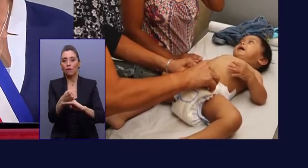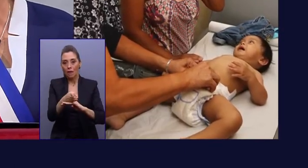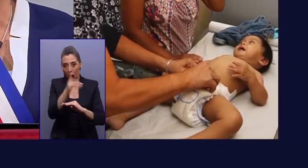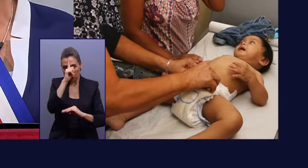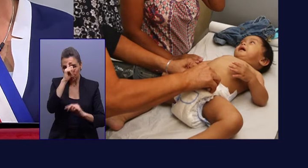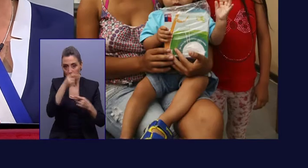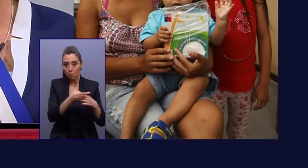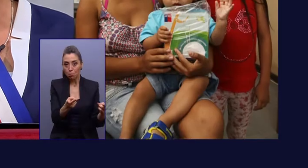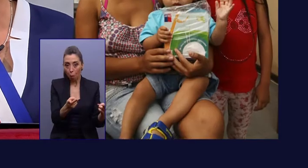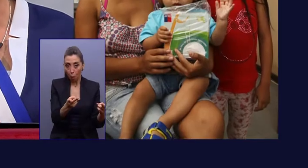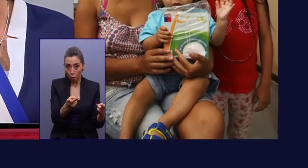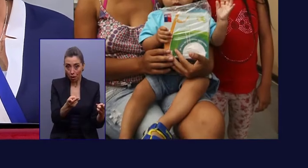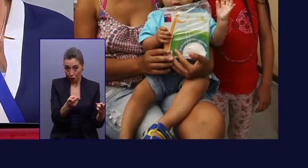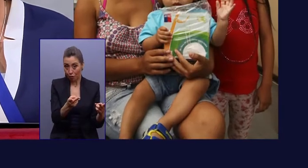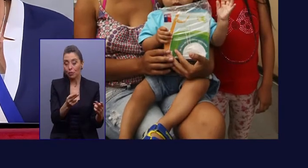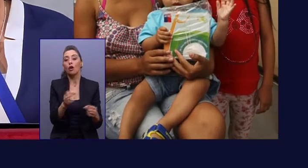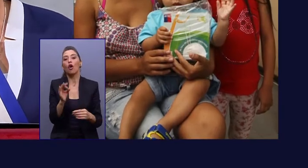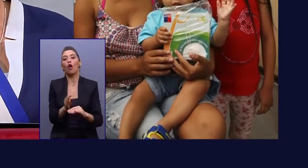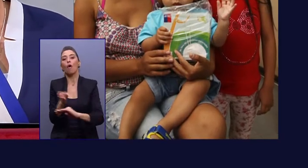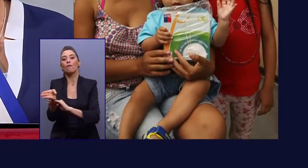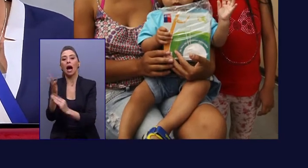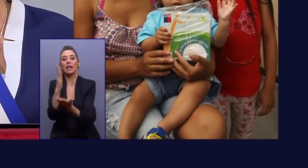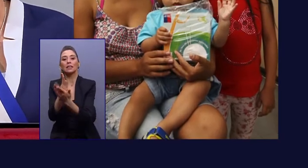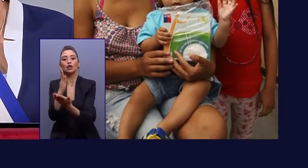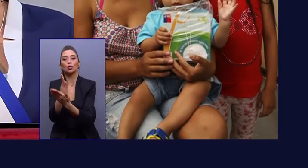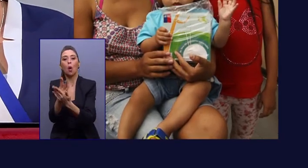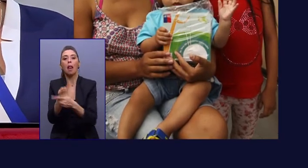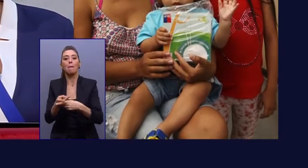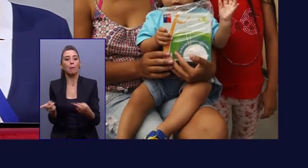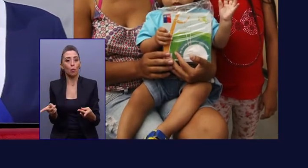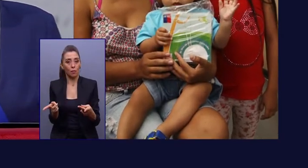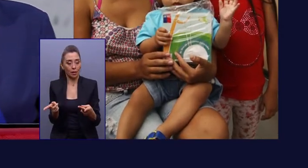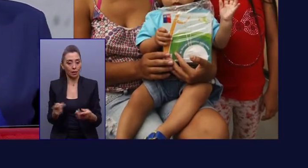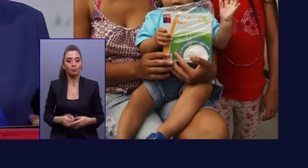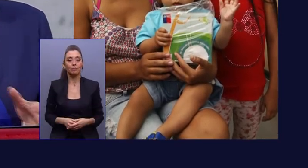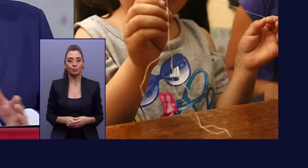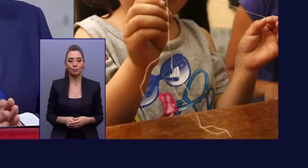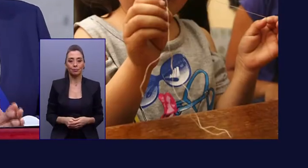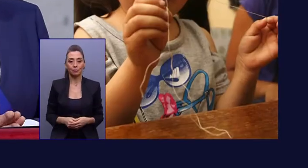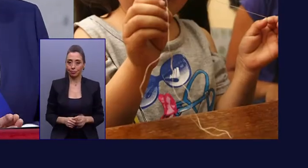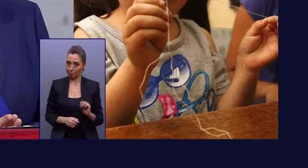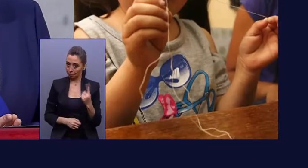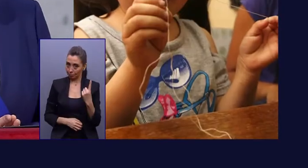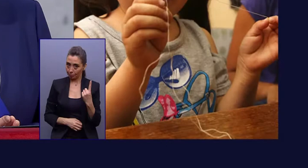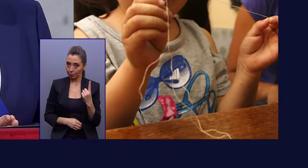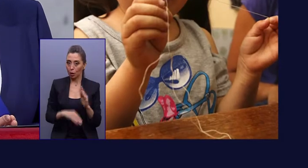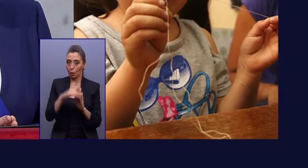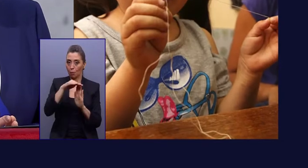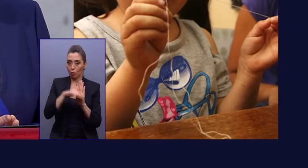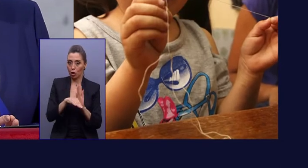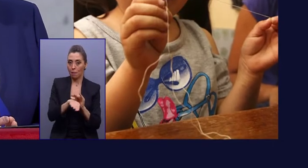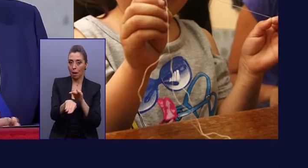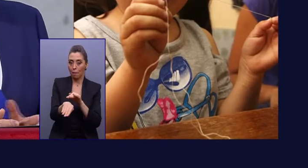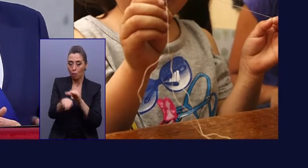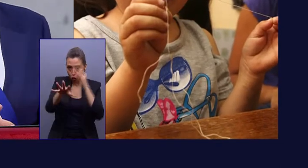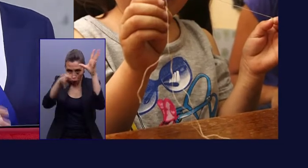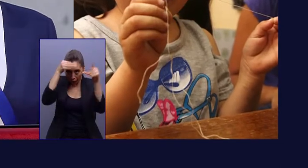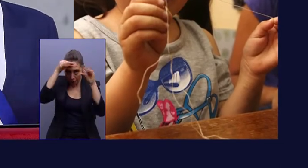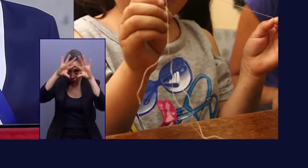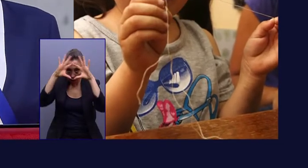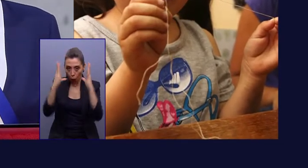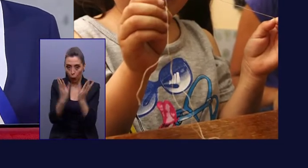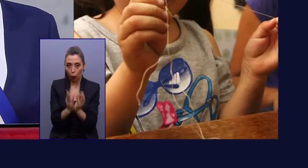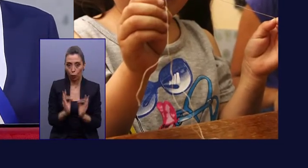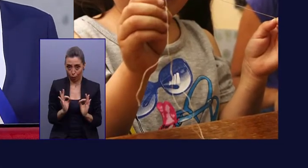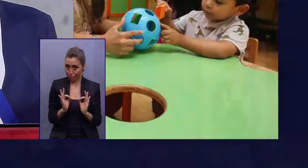público de salud o asisten a un establecimiento escolar público. En primer lugar, con el programa de apoyo al aprendizaje integral,